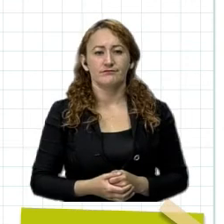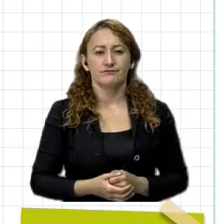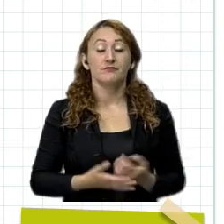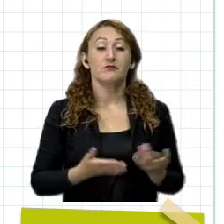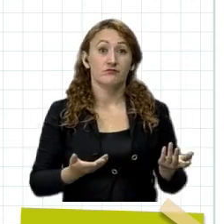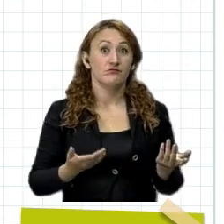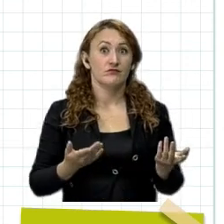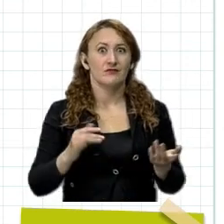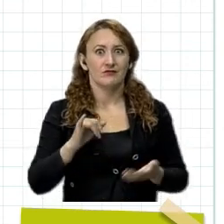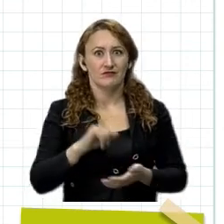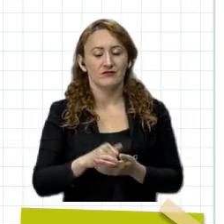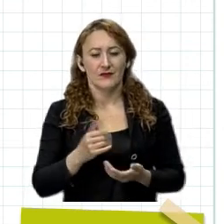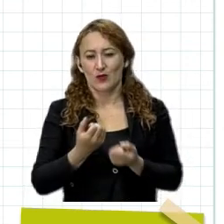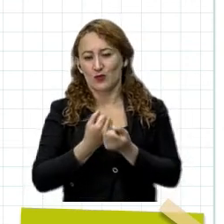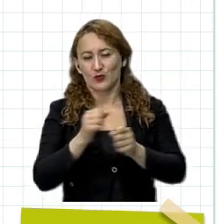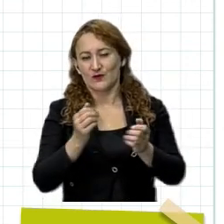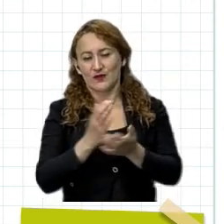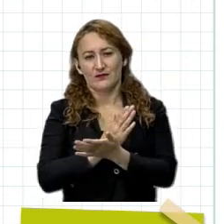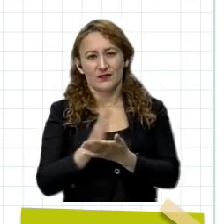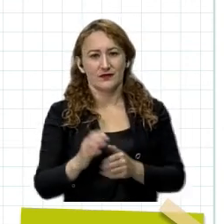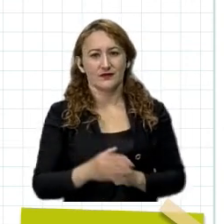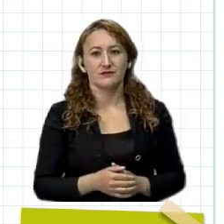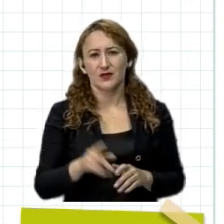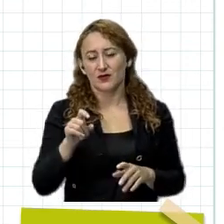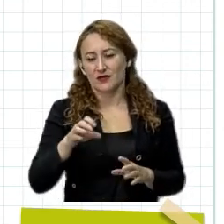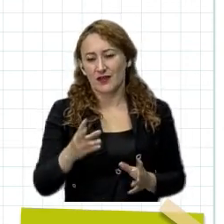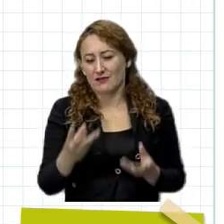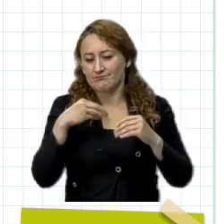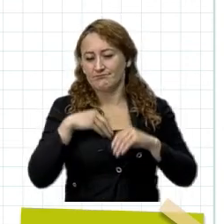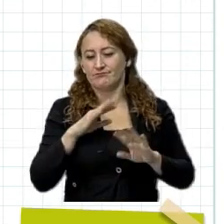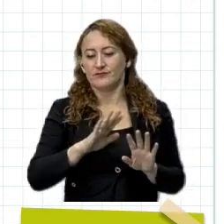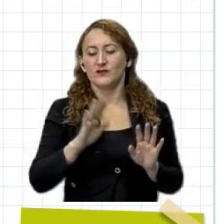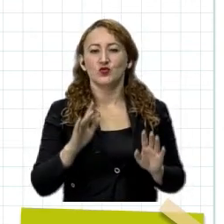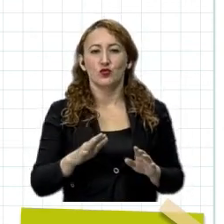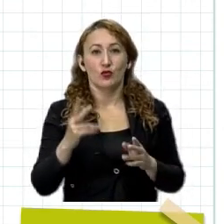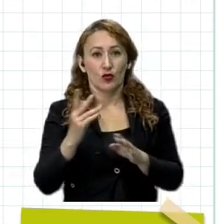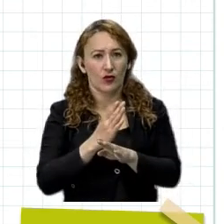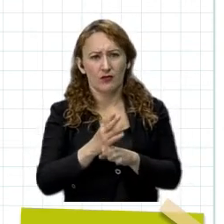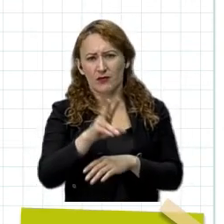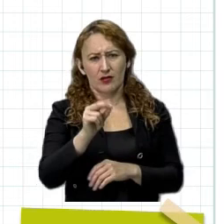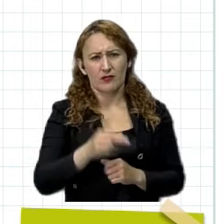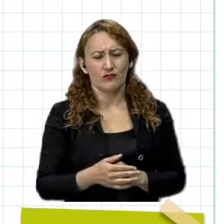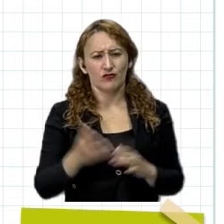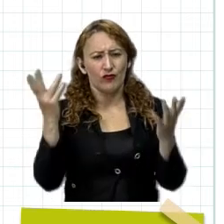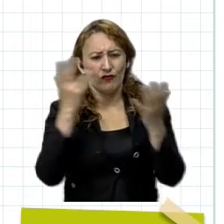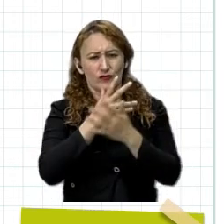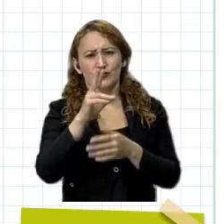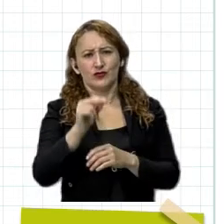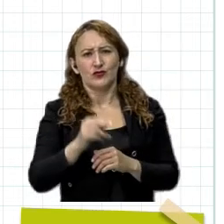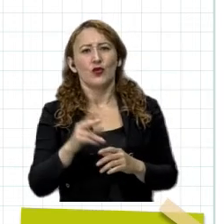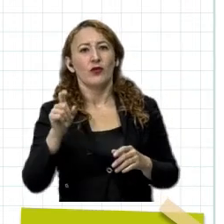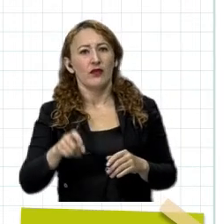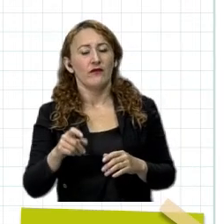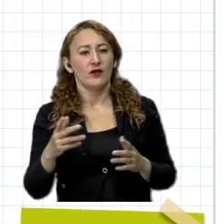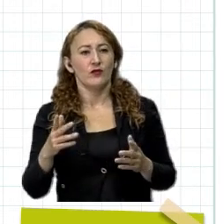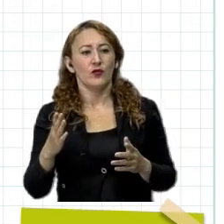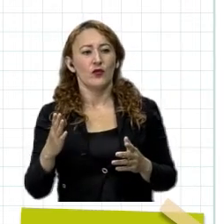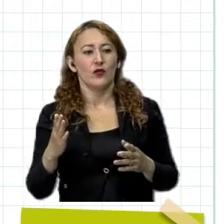Entonces, esto es imposible de separar. Pero hay que asumirlo, no hay que asumirlo como un problema de confusión, sino como un